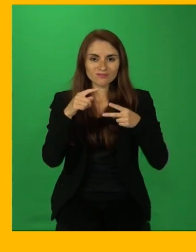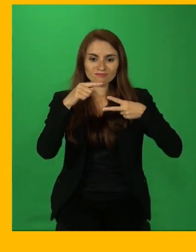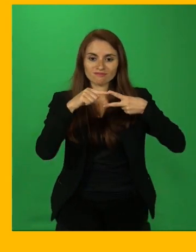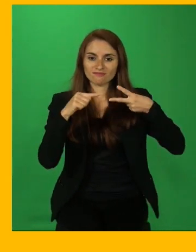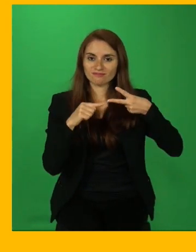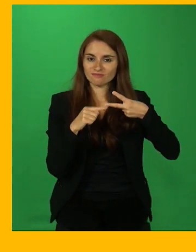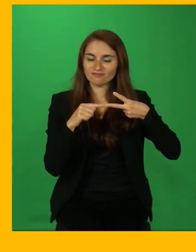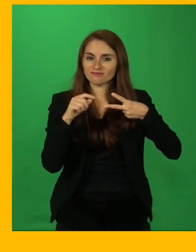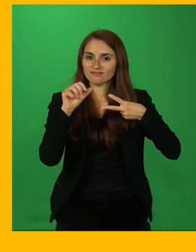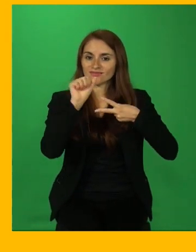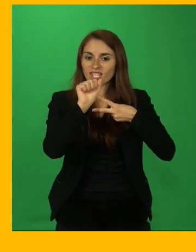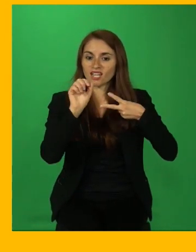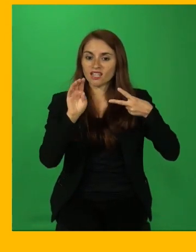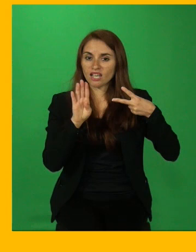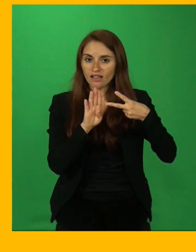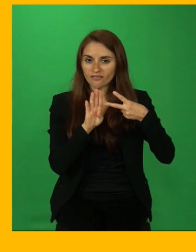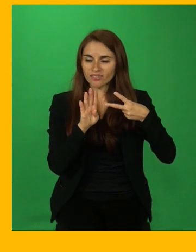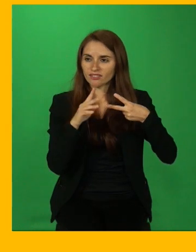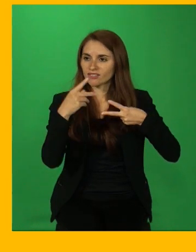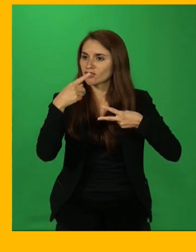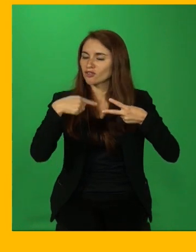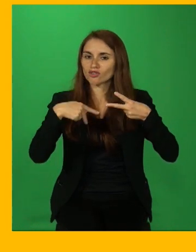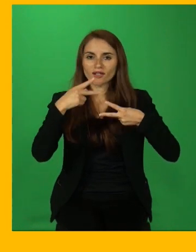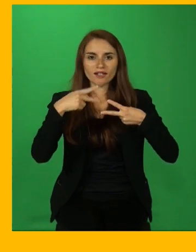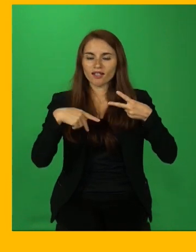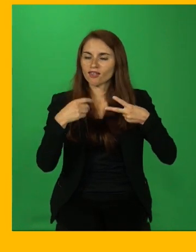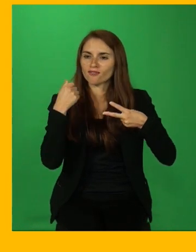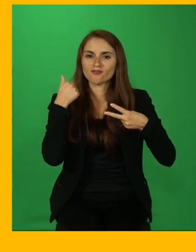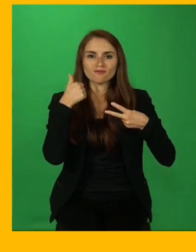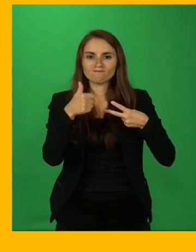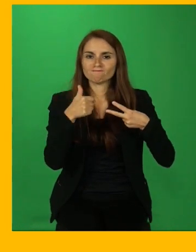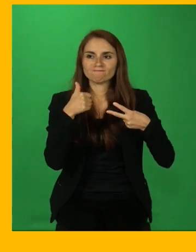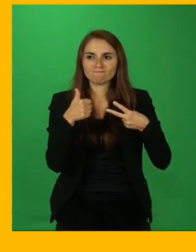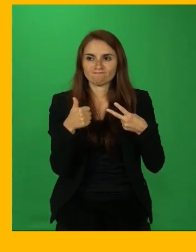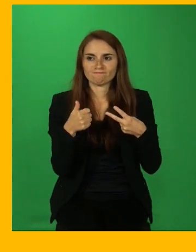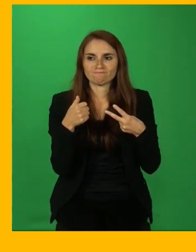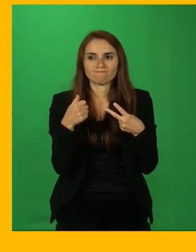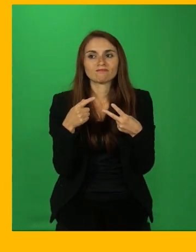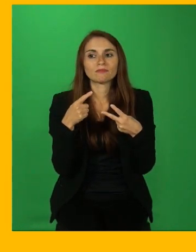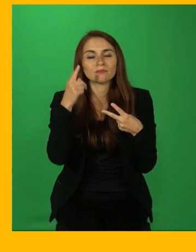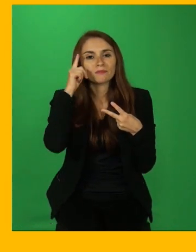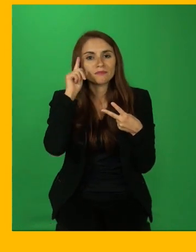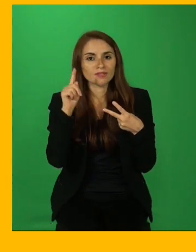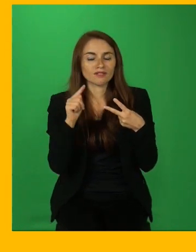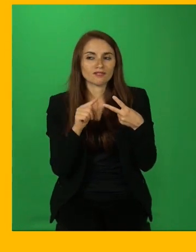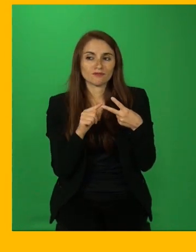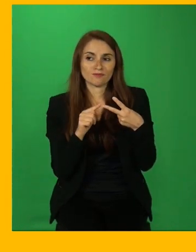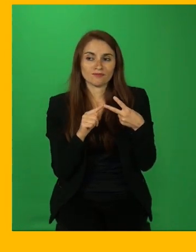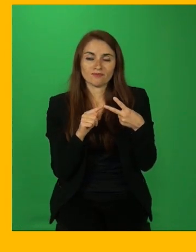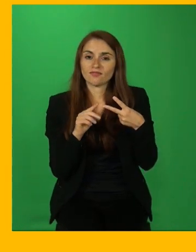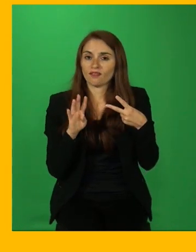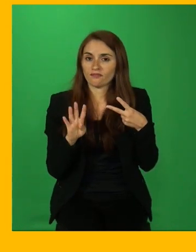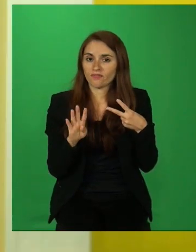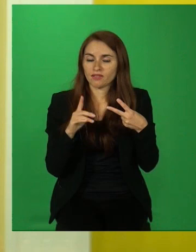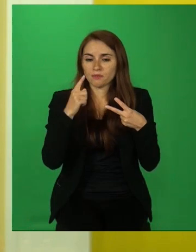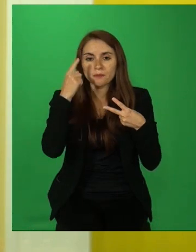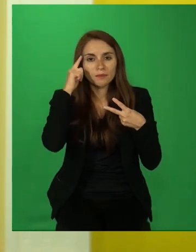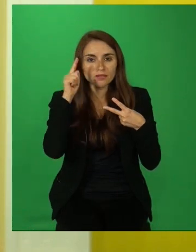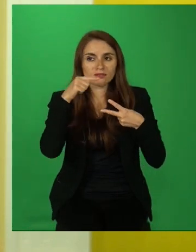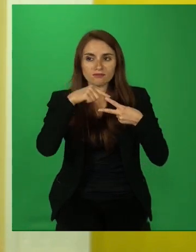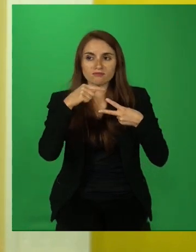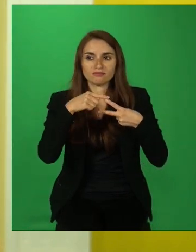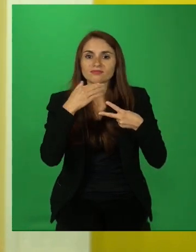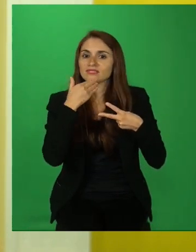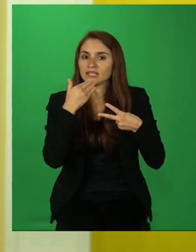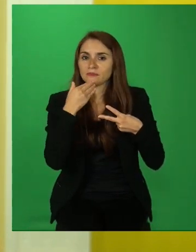la representación correcta de la multiplicación que vemos ahí es la letra b pero sin embargo ambas no es cierto